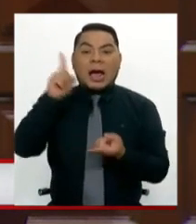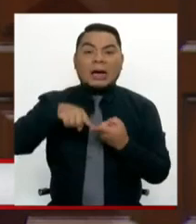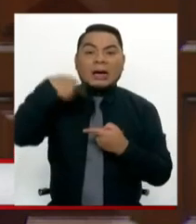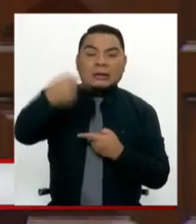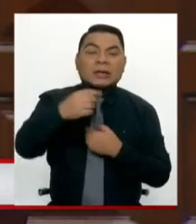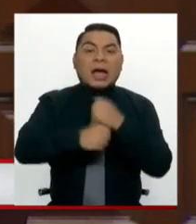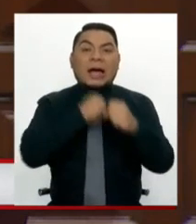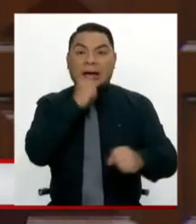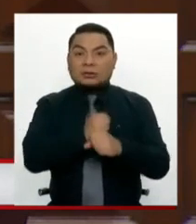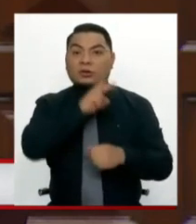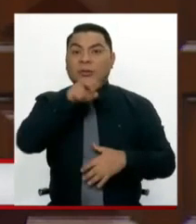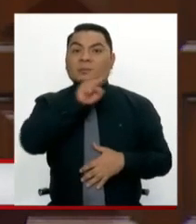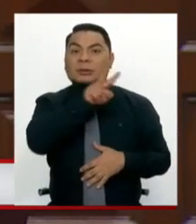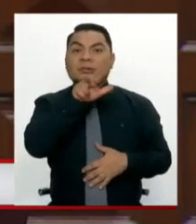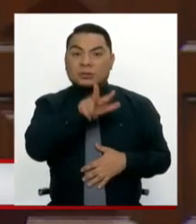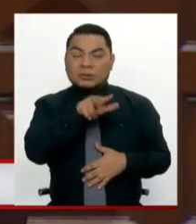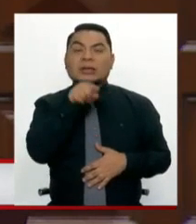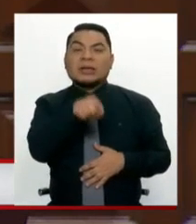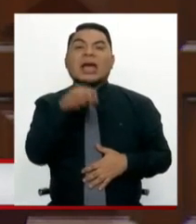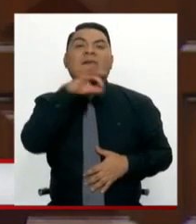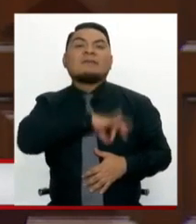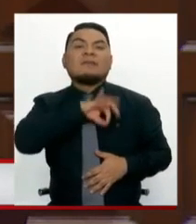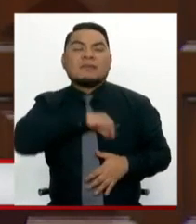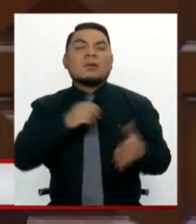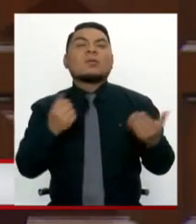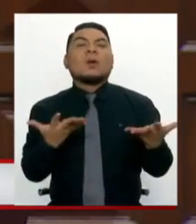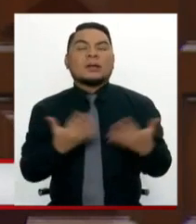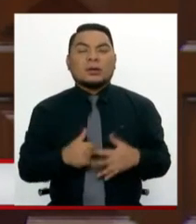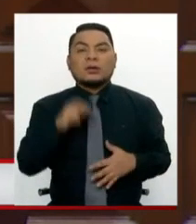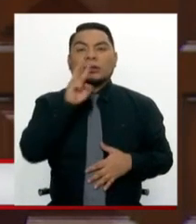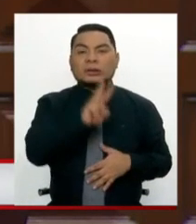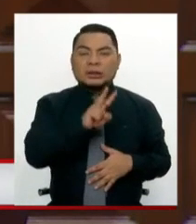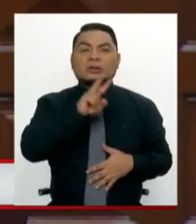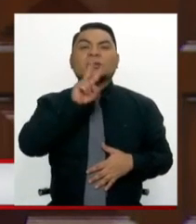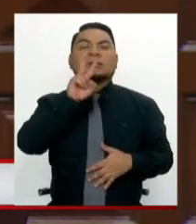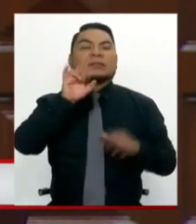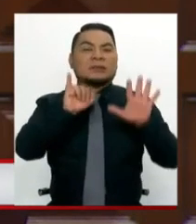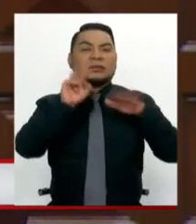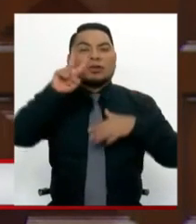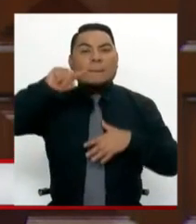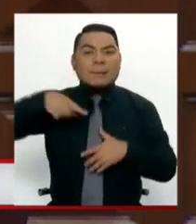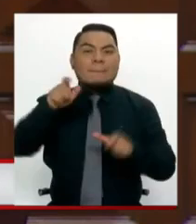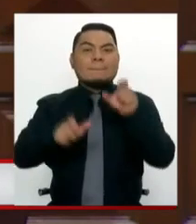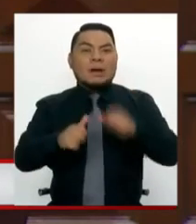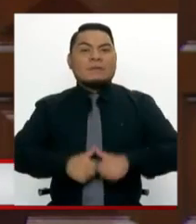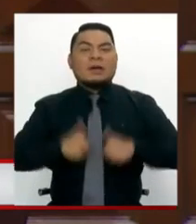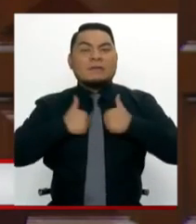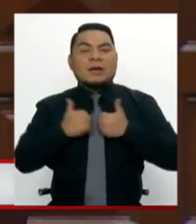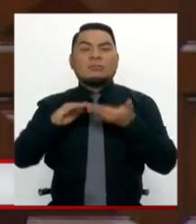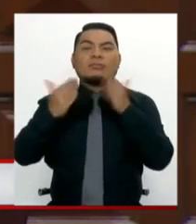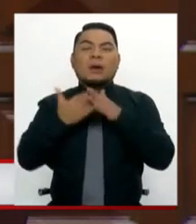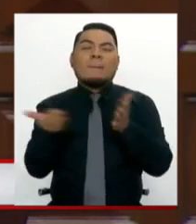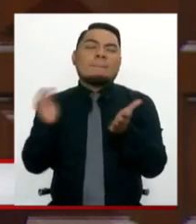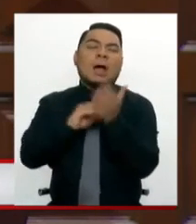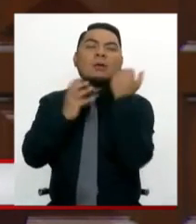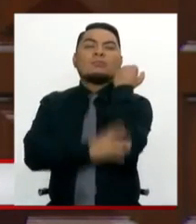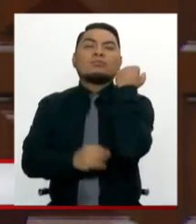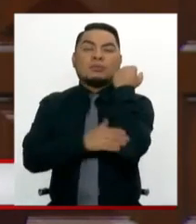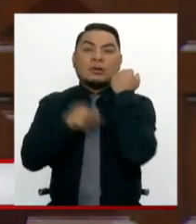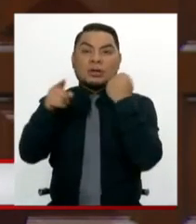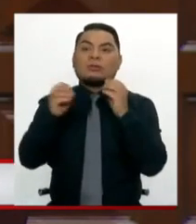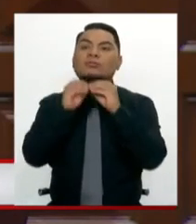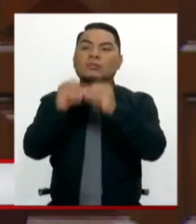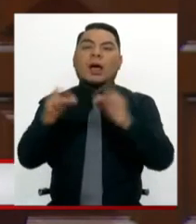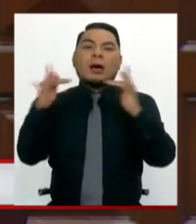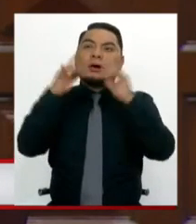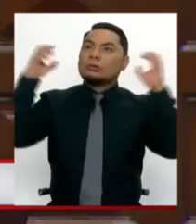2023 se estime beneficiar a 272 mil habitantes de las regiones más pobres del país con suministro